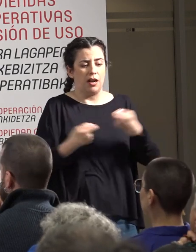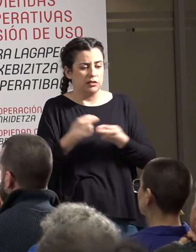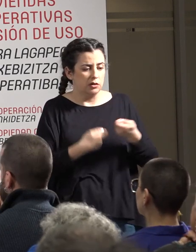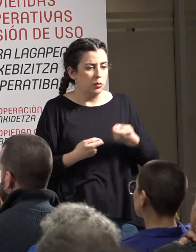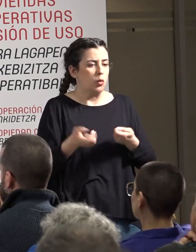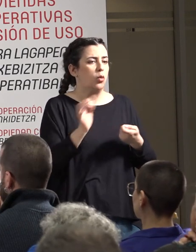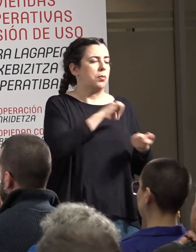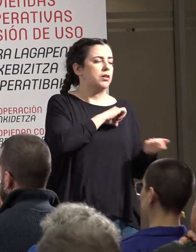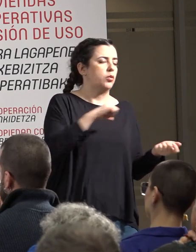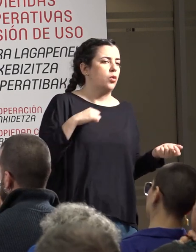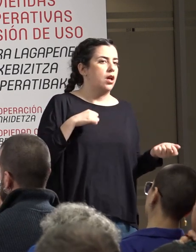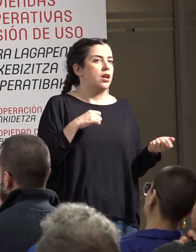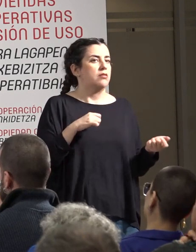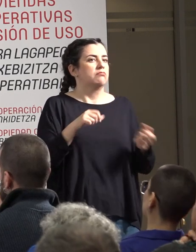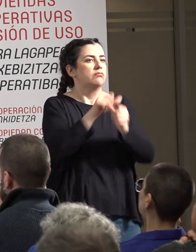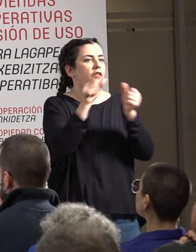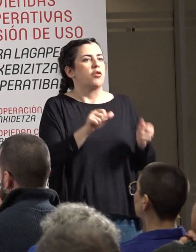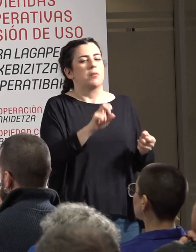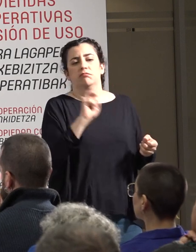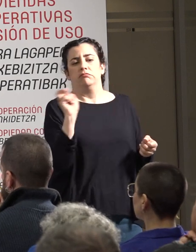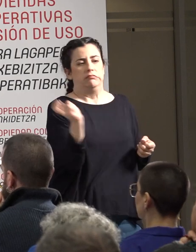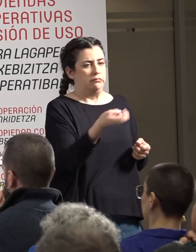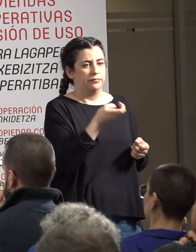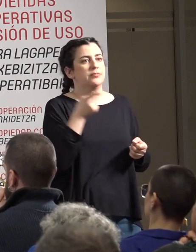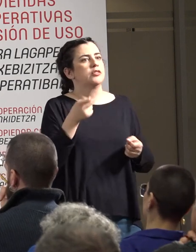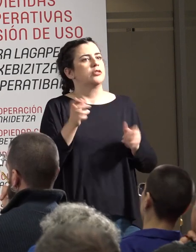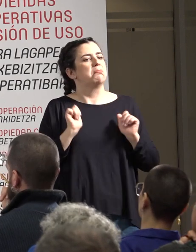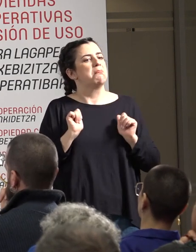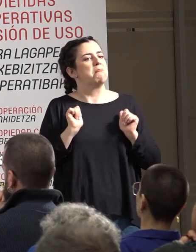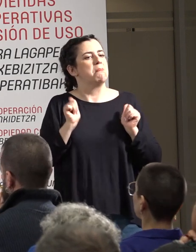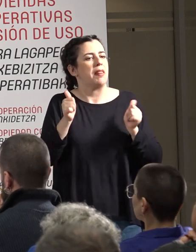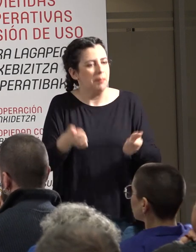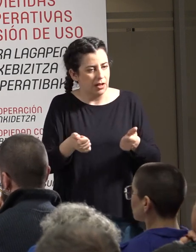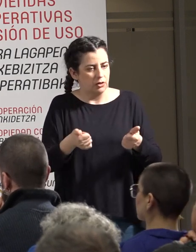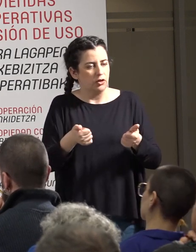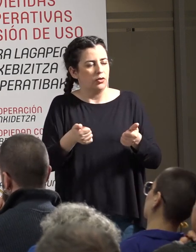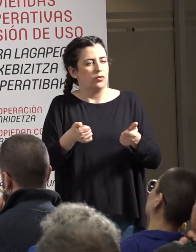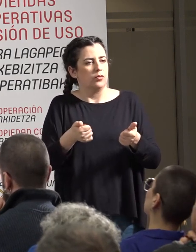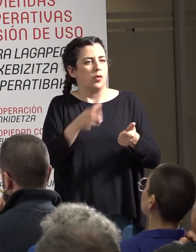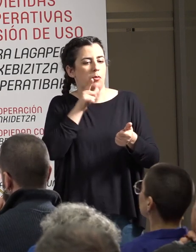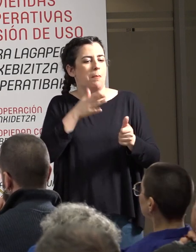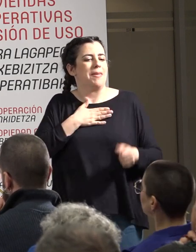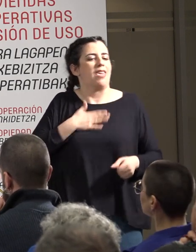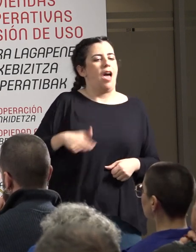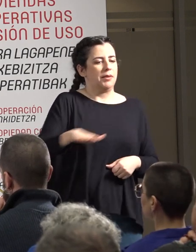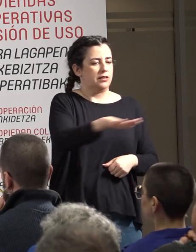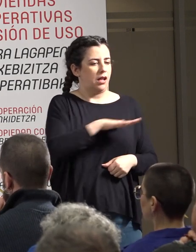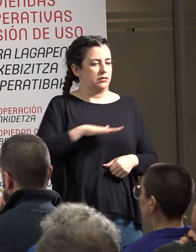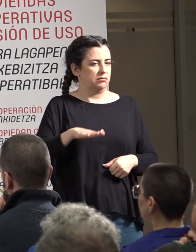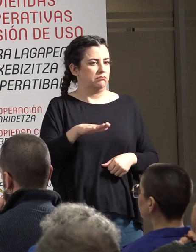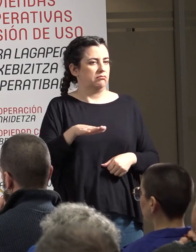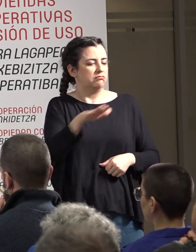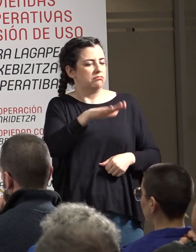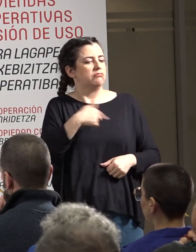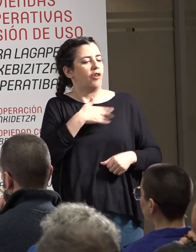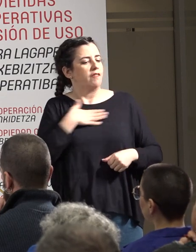forma particular, de otro tipo de emprendimientos, esto es un emprendimiento con la cuestión de que se trata de tu hábitat, donde vas a vivir. Pero ahí se